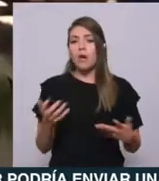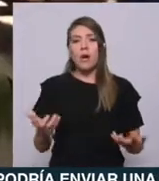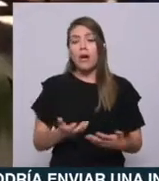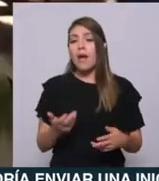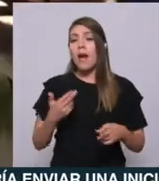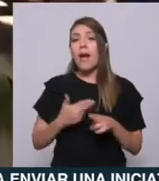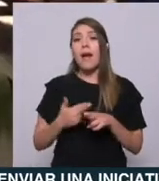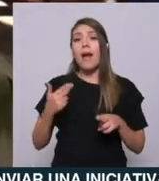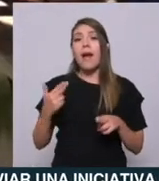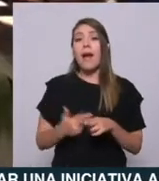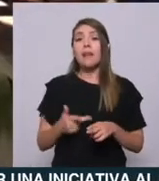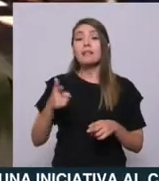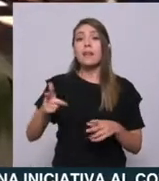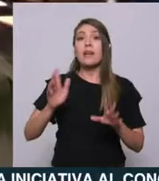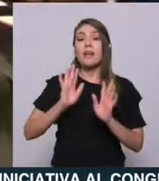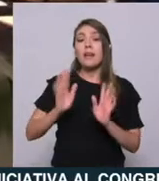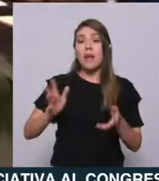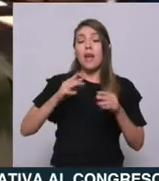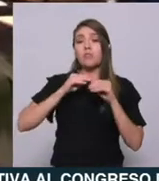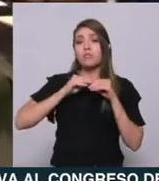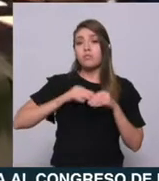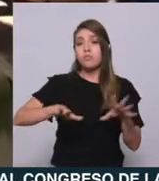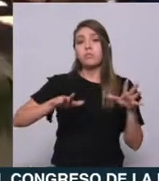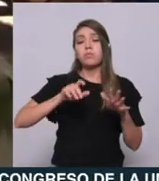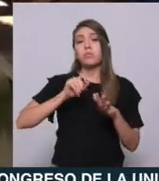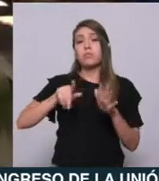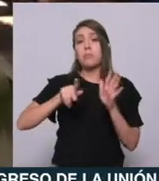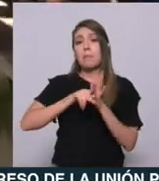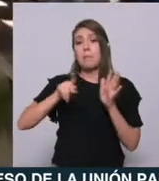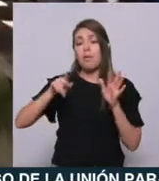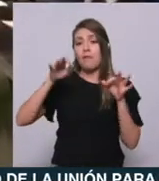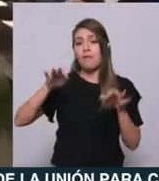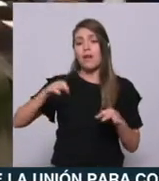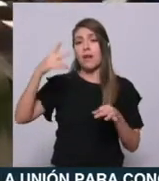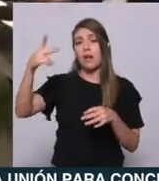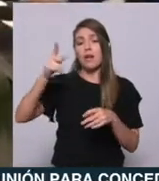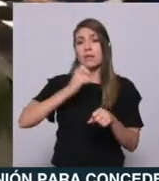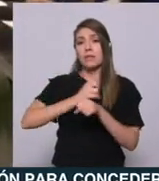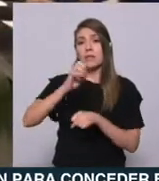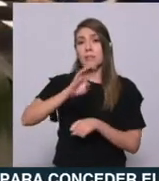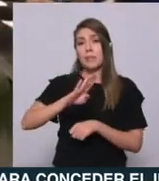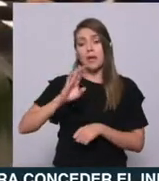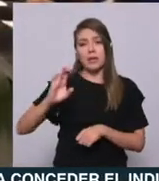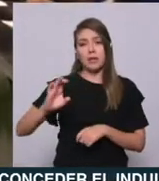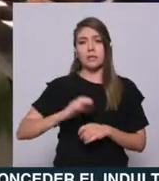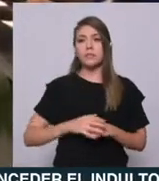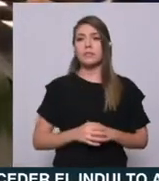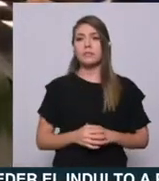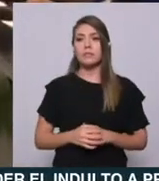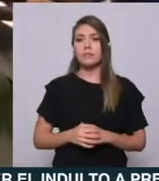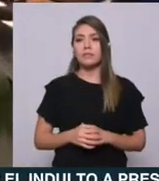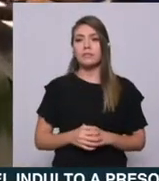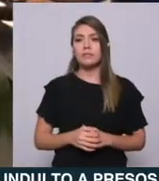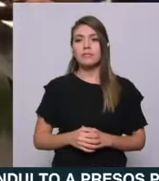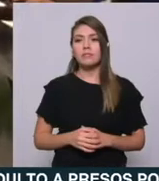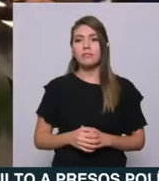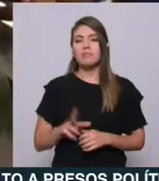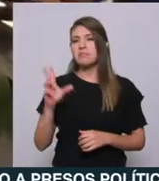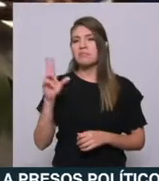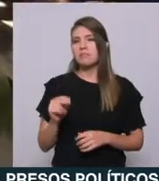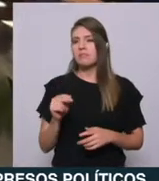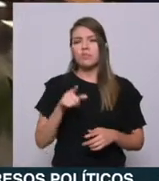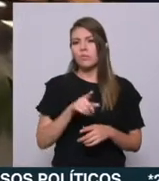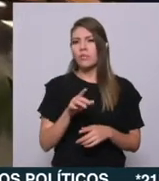que sea publicada en el periódico oficial del Estado de Baja California. No va a pasar, ¿verdad? No va a pasar.